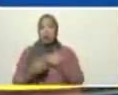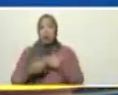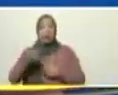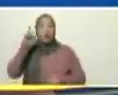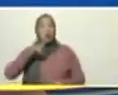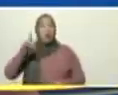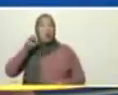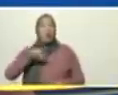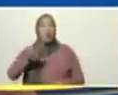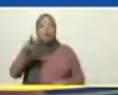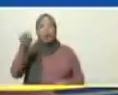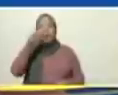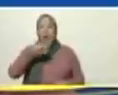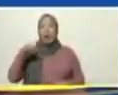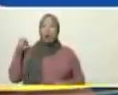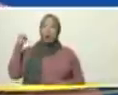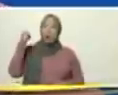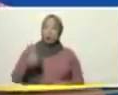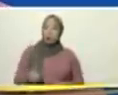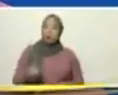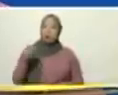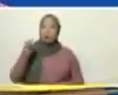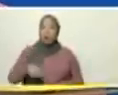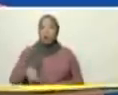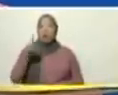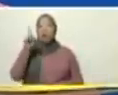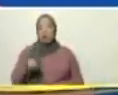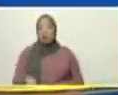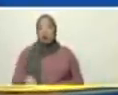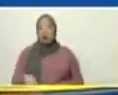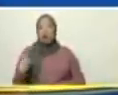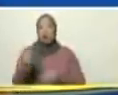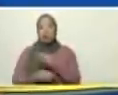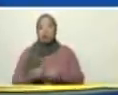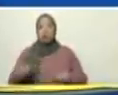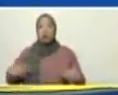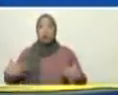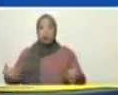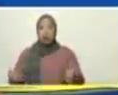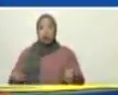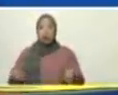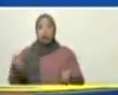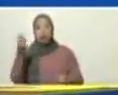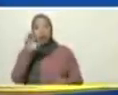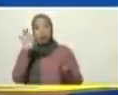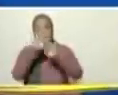de 20 años. Y quiero decirle además que yo quiero saludar a las Fuerzas Armadas